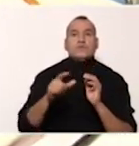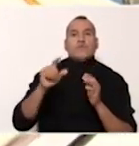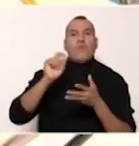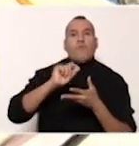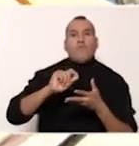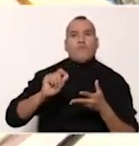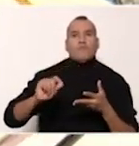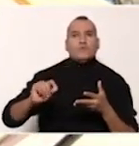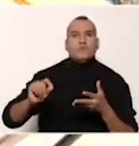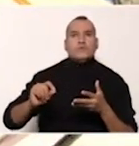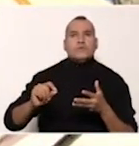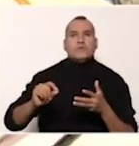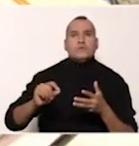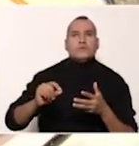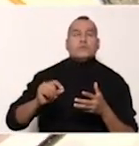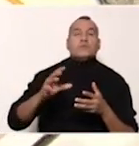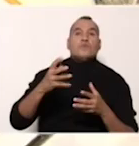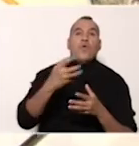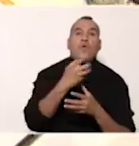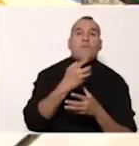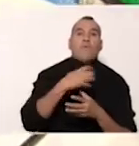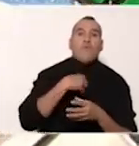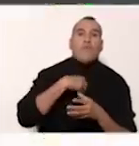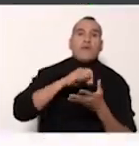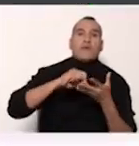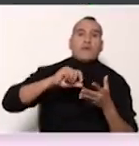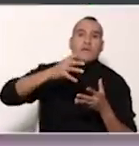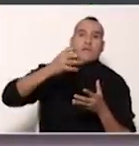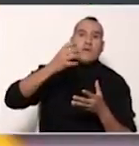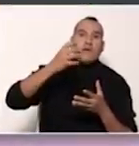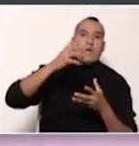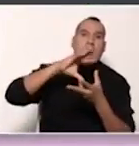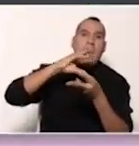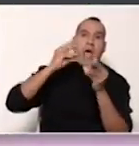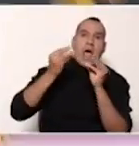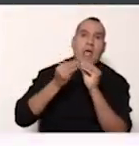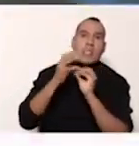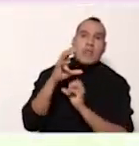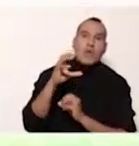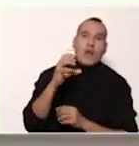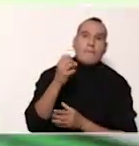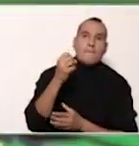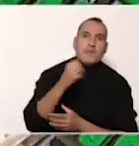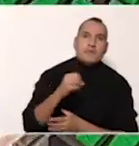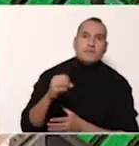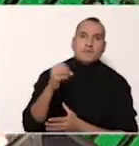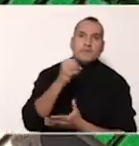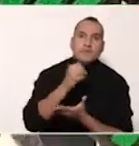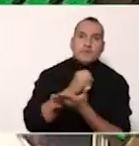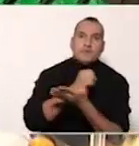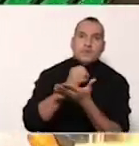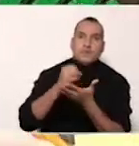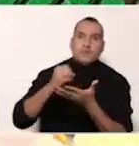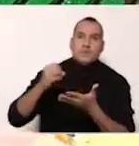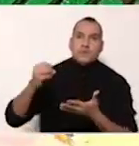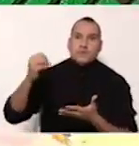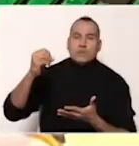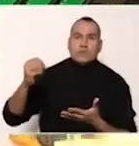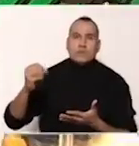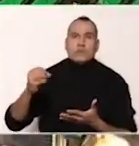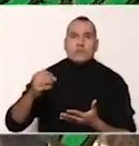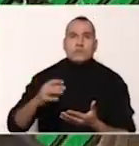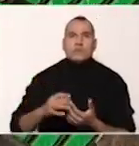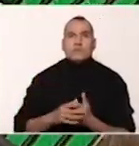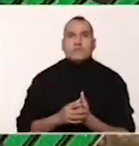puntero para agarrar el lápiz con la adaptación de la pelota, también con el uso de